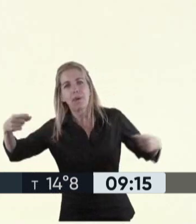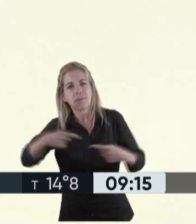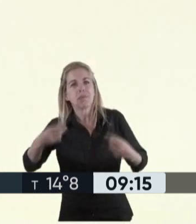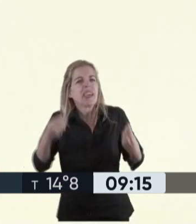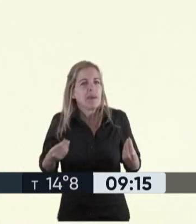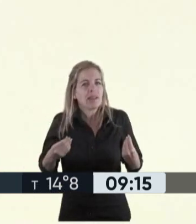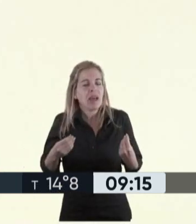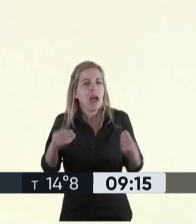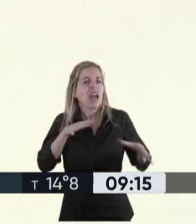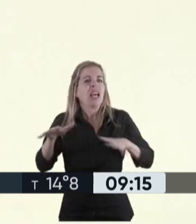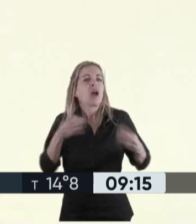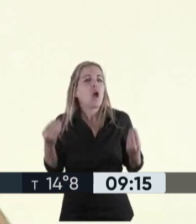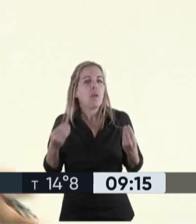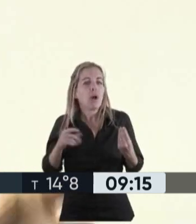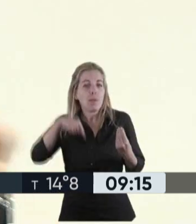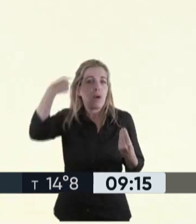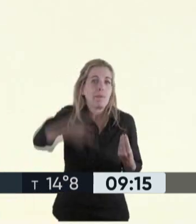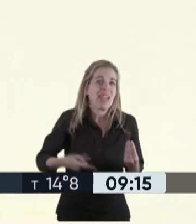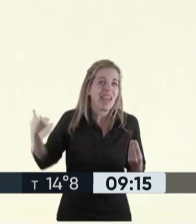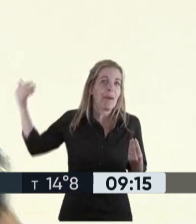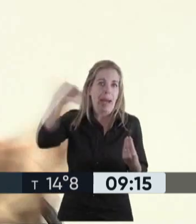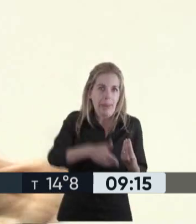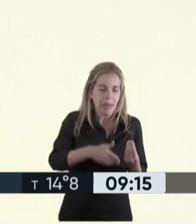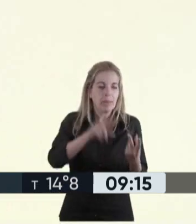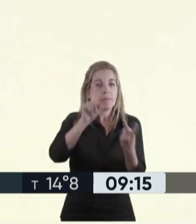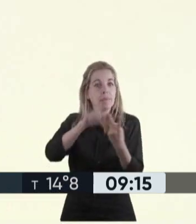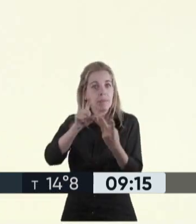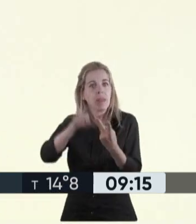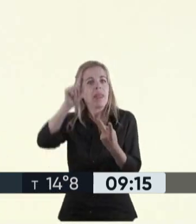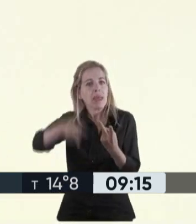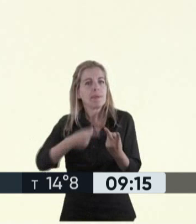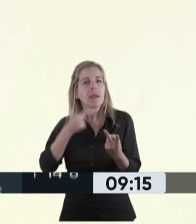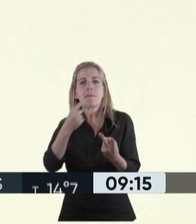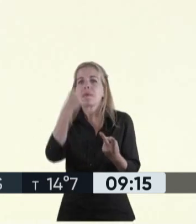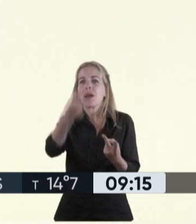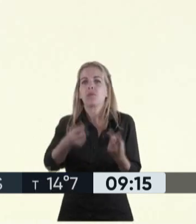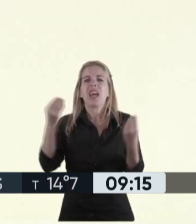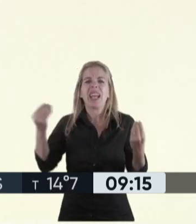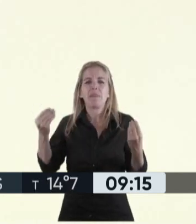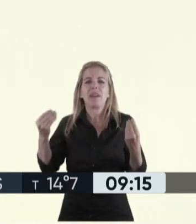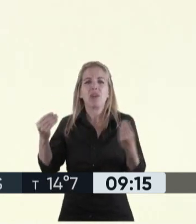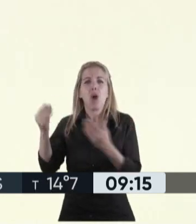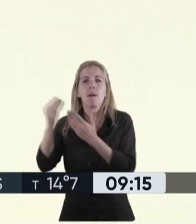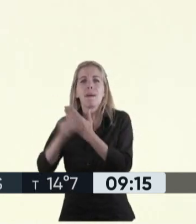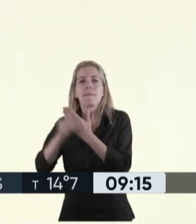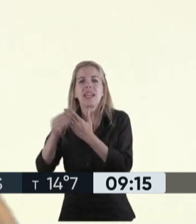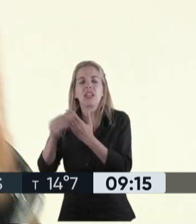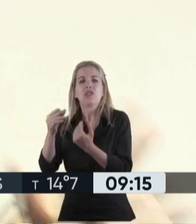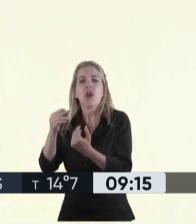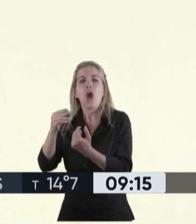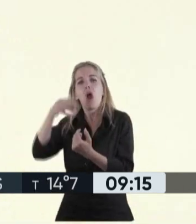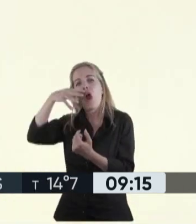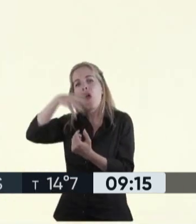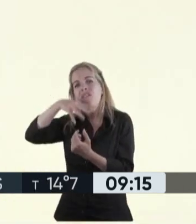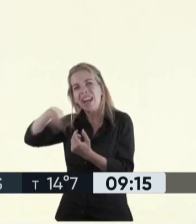que amerite semejante medida. Y por otro lado, consultarle la controversia generada entre el ministro de Seguridad, Aníbal Fernández, y los